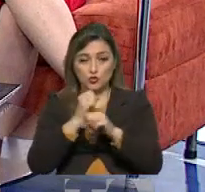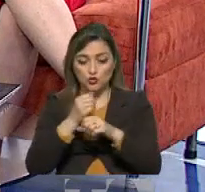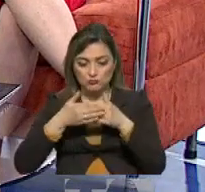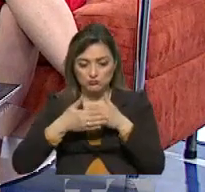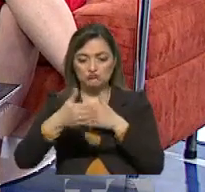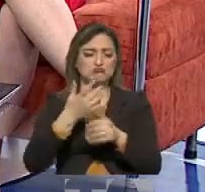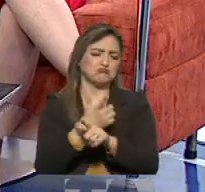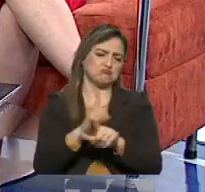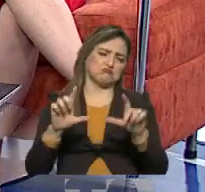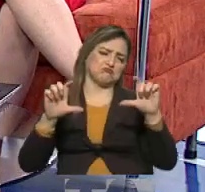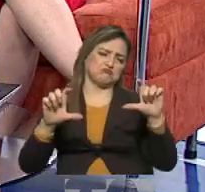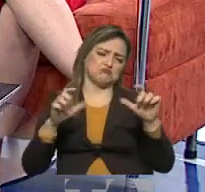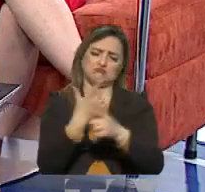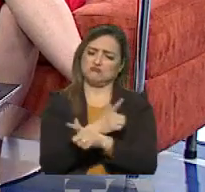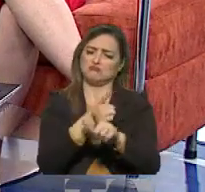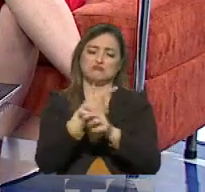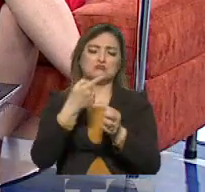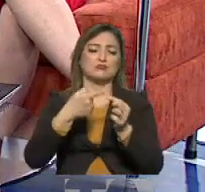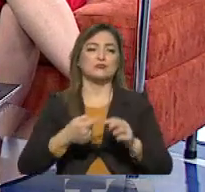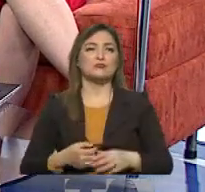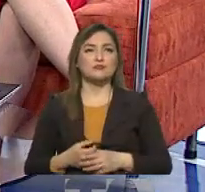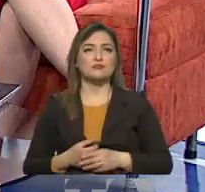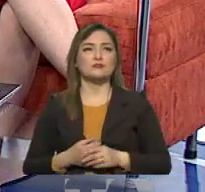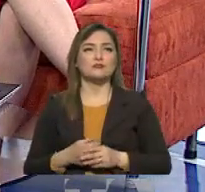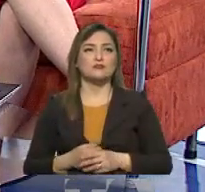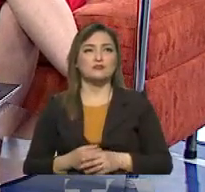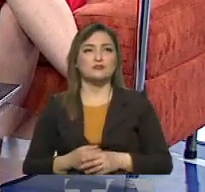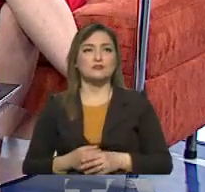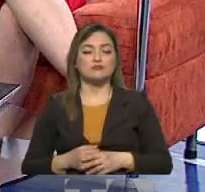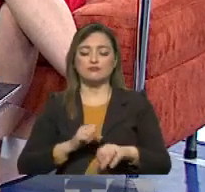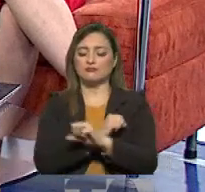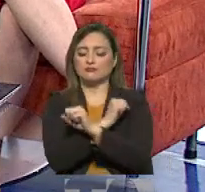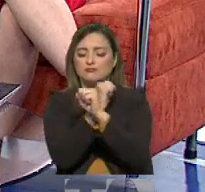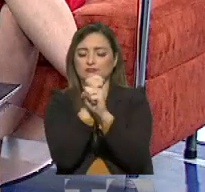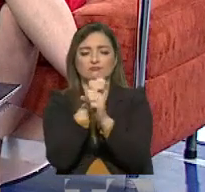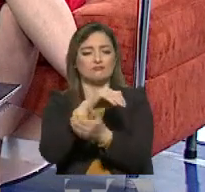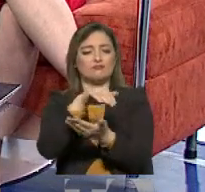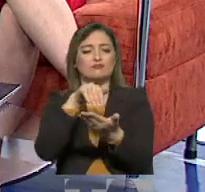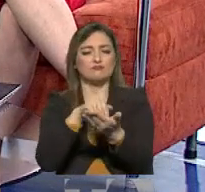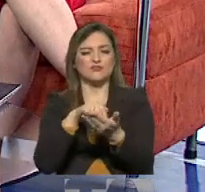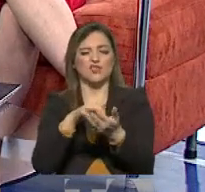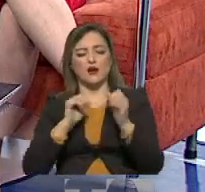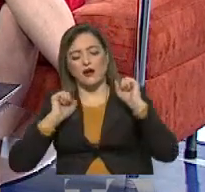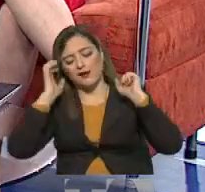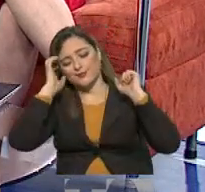horario hay libre circulación en la capital, ya lo sabe. A levantarse con pie derecho, deje la pereza a un lado, tómese un